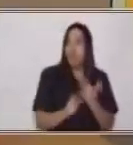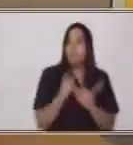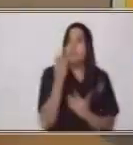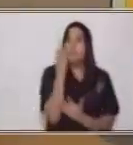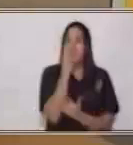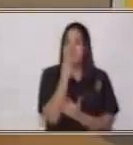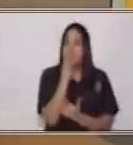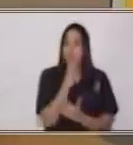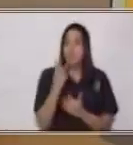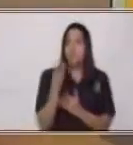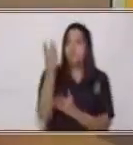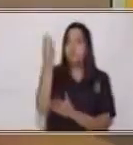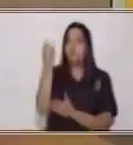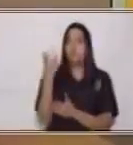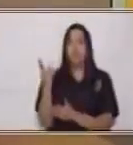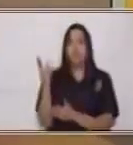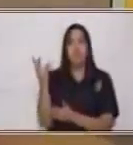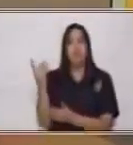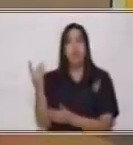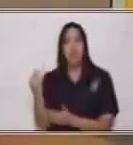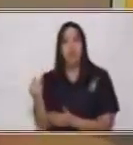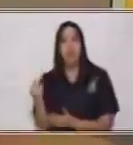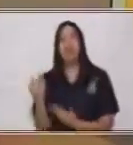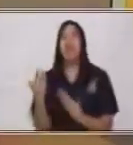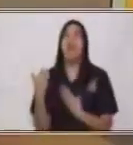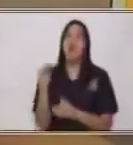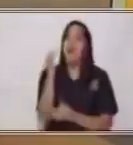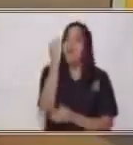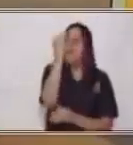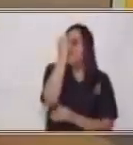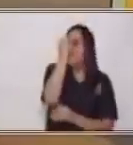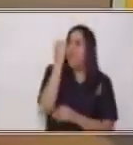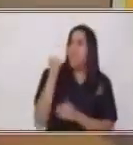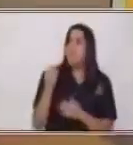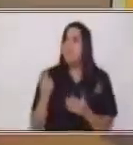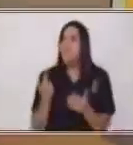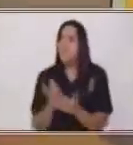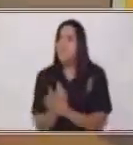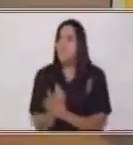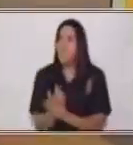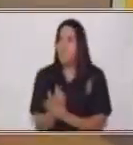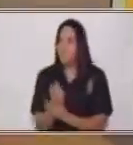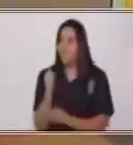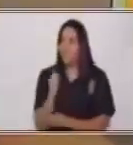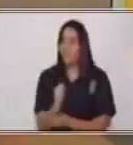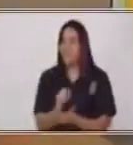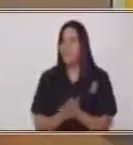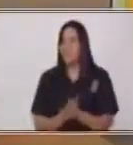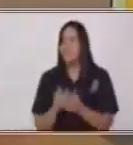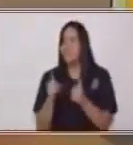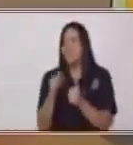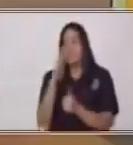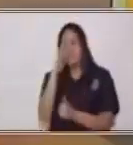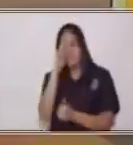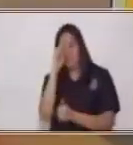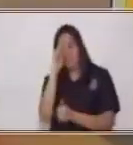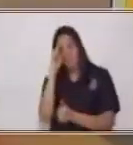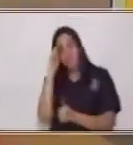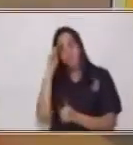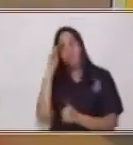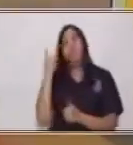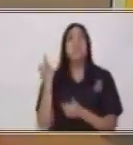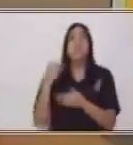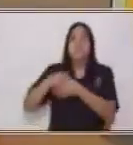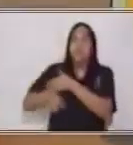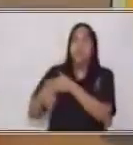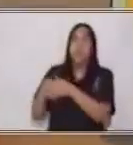la cuenta o el señor de la tienda y así podemos saber cuánto vamos a pagar. Bueno, vamos a guardar lo que